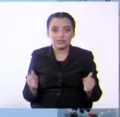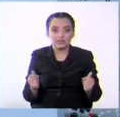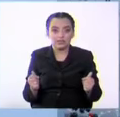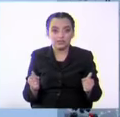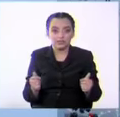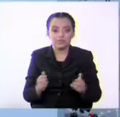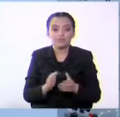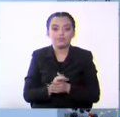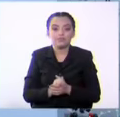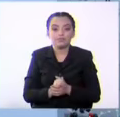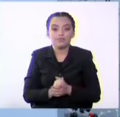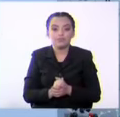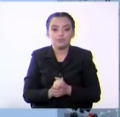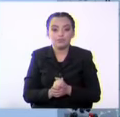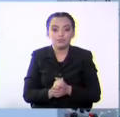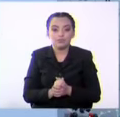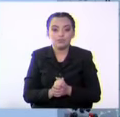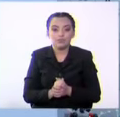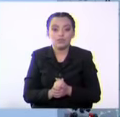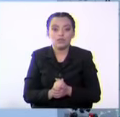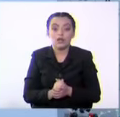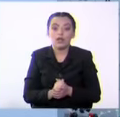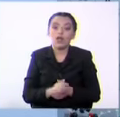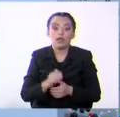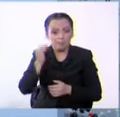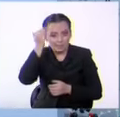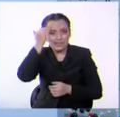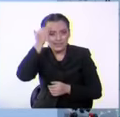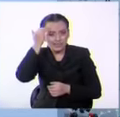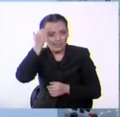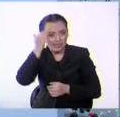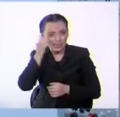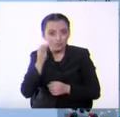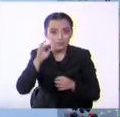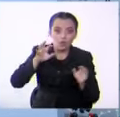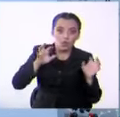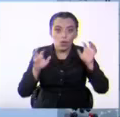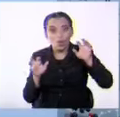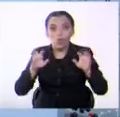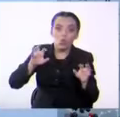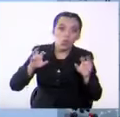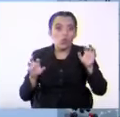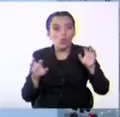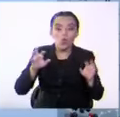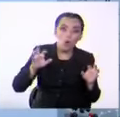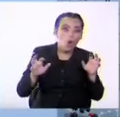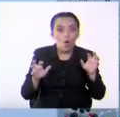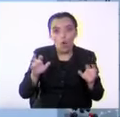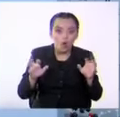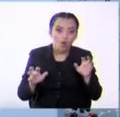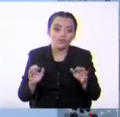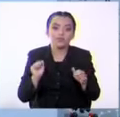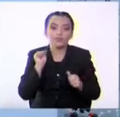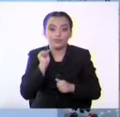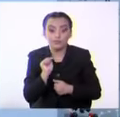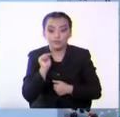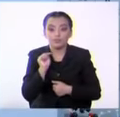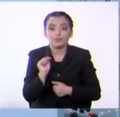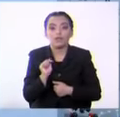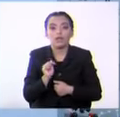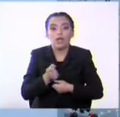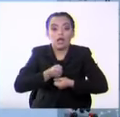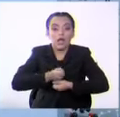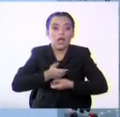La más común es la de los dinosaurios. Pero volviendo a nuestro tema, en esta ocasión es causa del